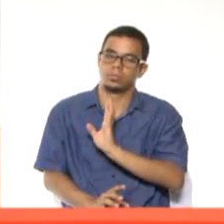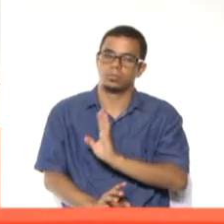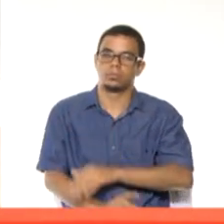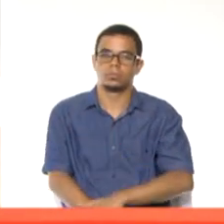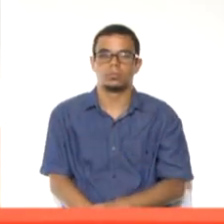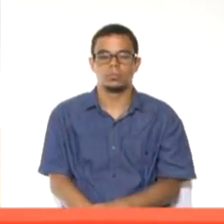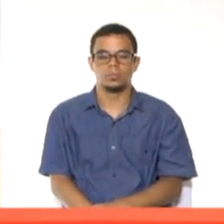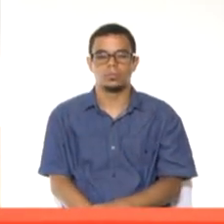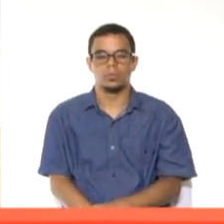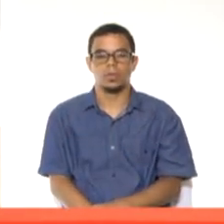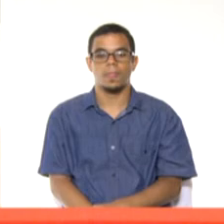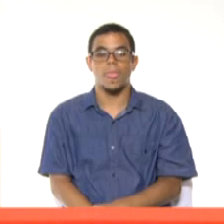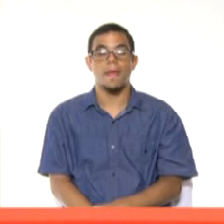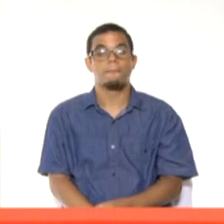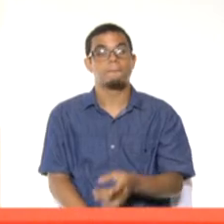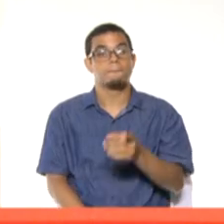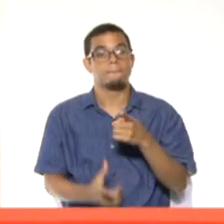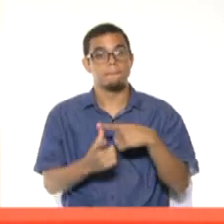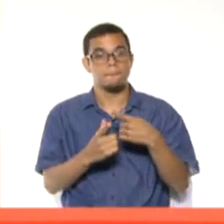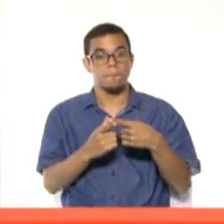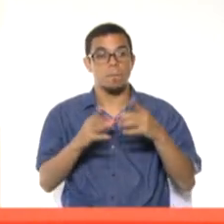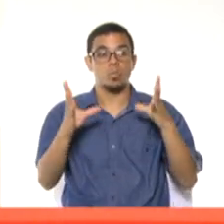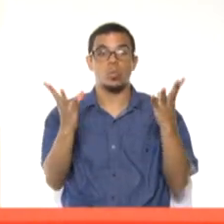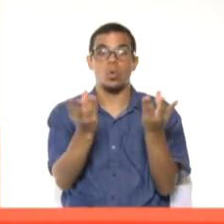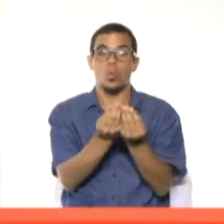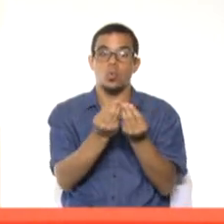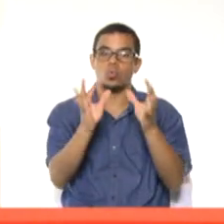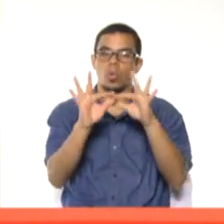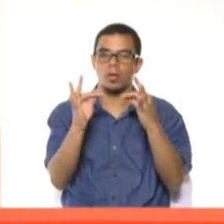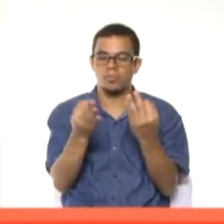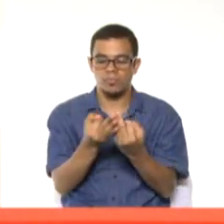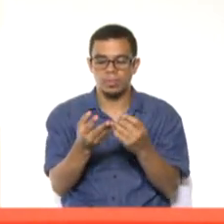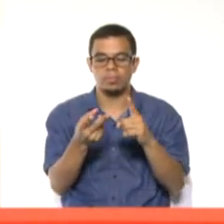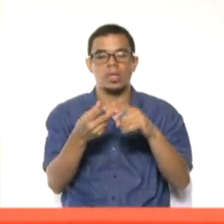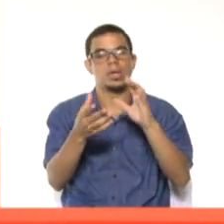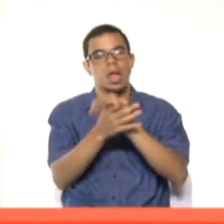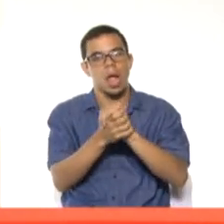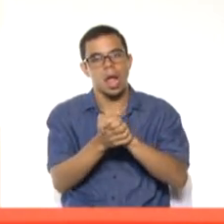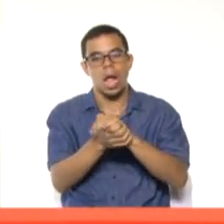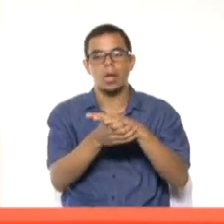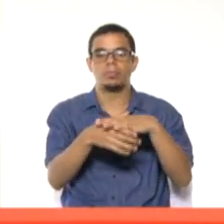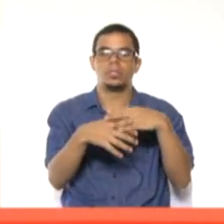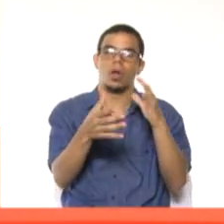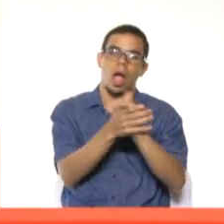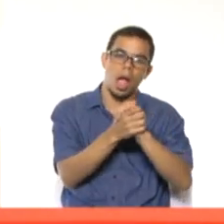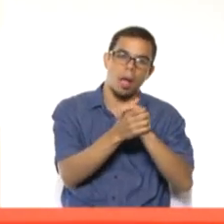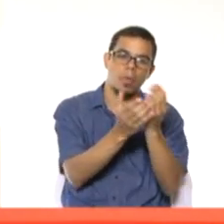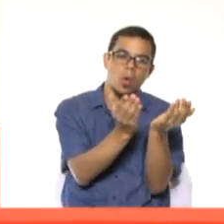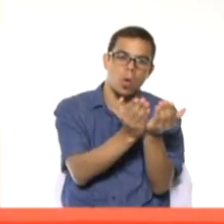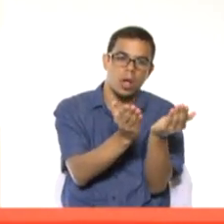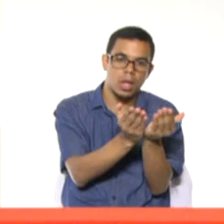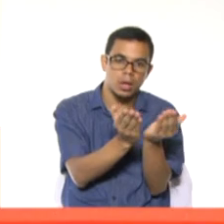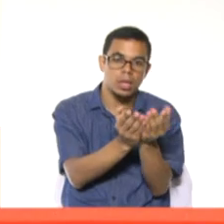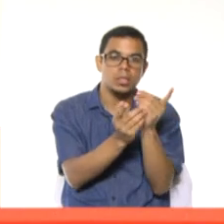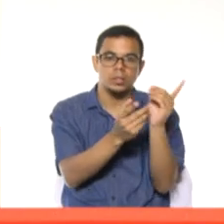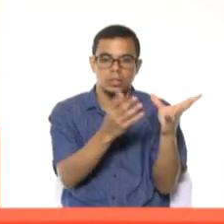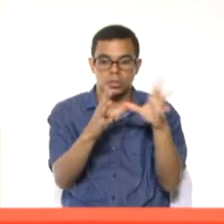muchachos, entonces yo les invito que con sus familiares, con sus amigos, con sus compañeros,